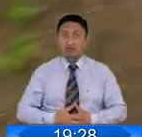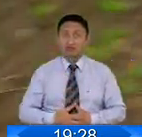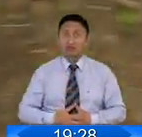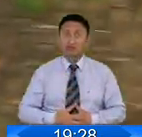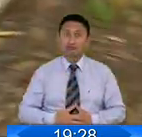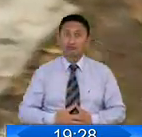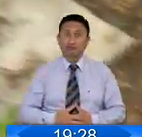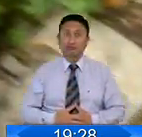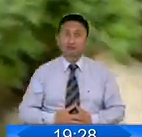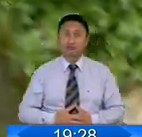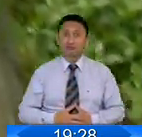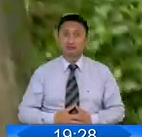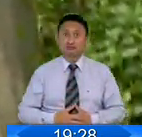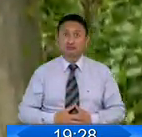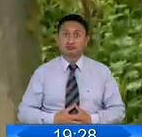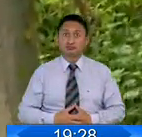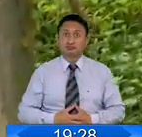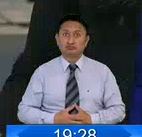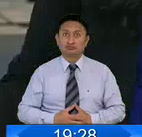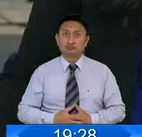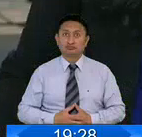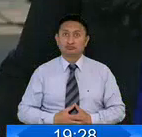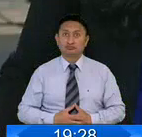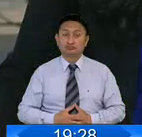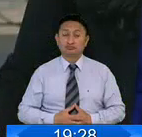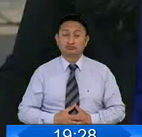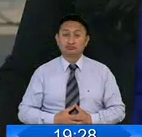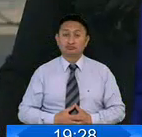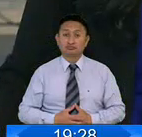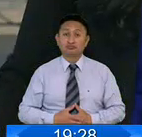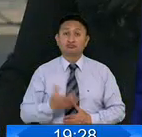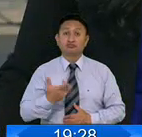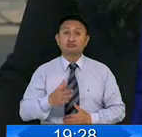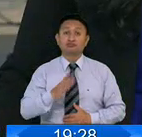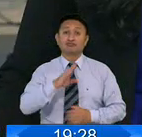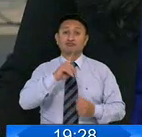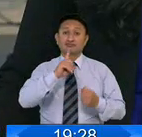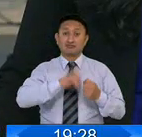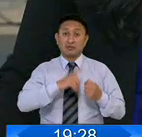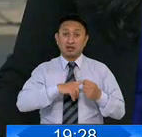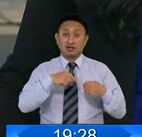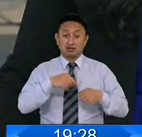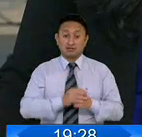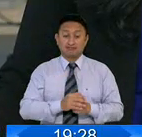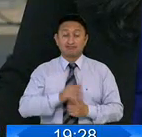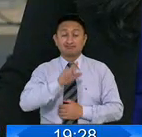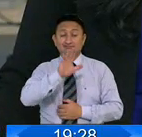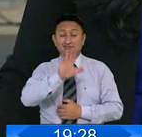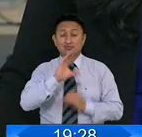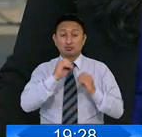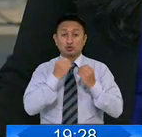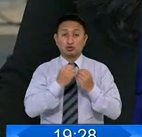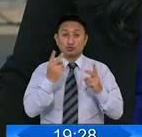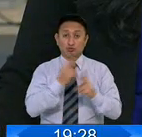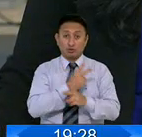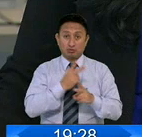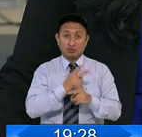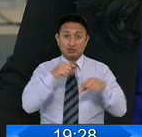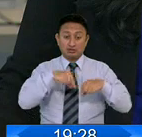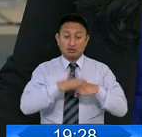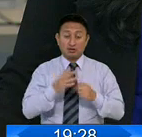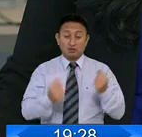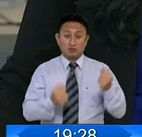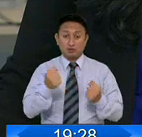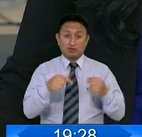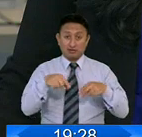informó Jorge Escobar. En el Distrito Metropolitano de Quito, 5 estructuras delictivas que utilizaban vehículos